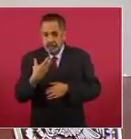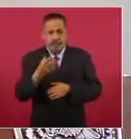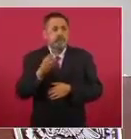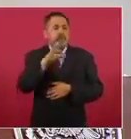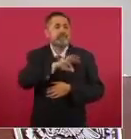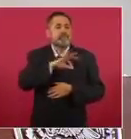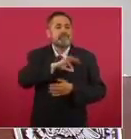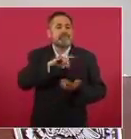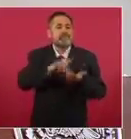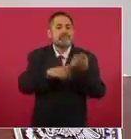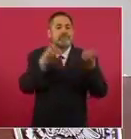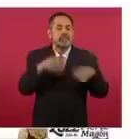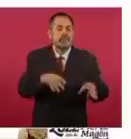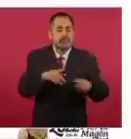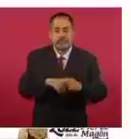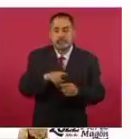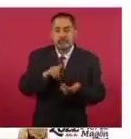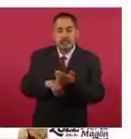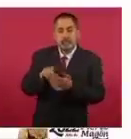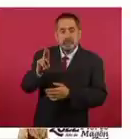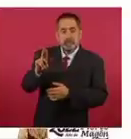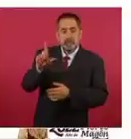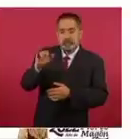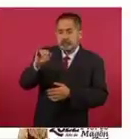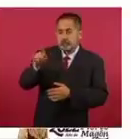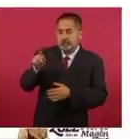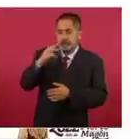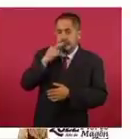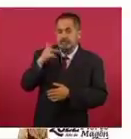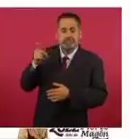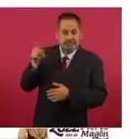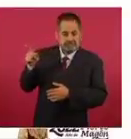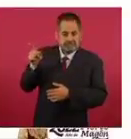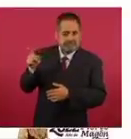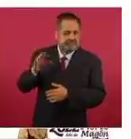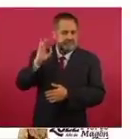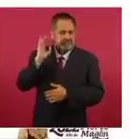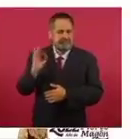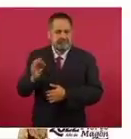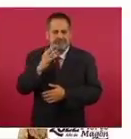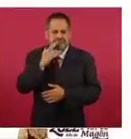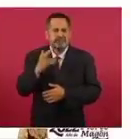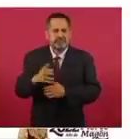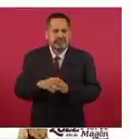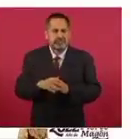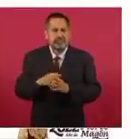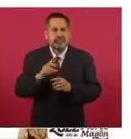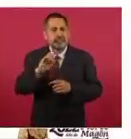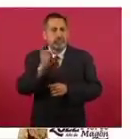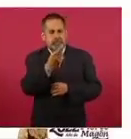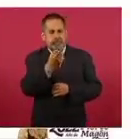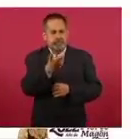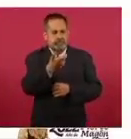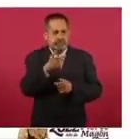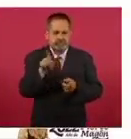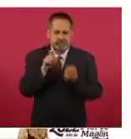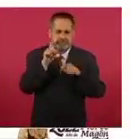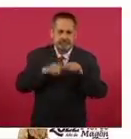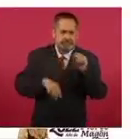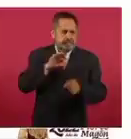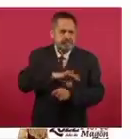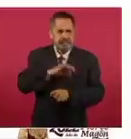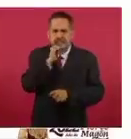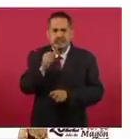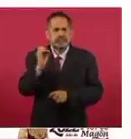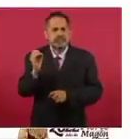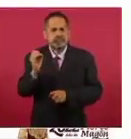tiene la mejor conversión en envío en efectivo, tiene $0 de comisión. Allá es donde